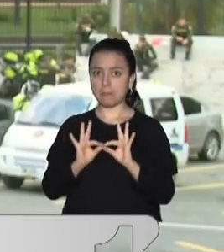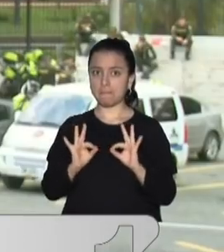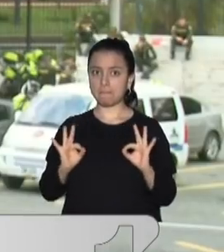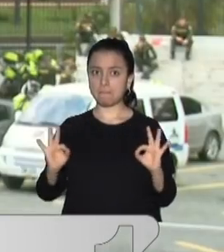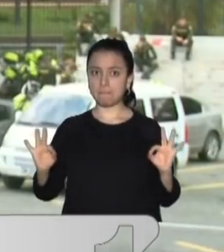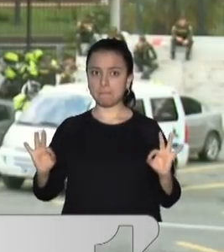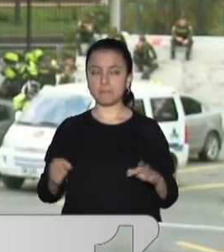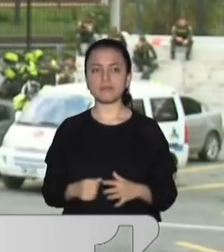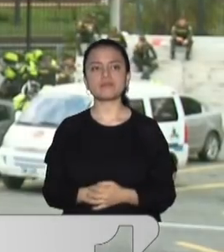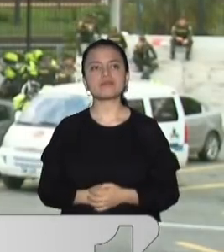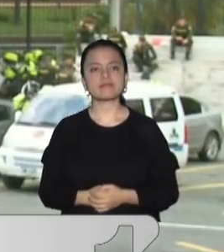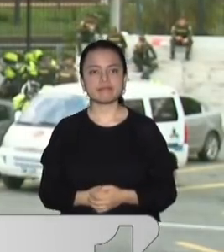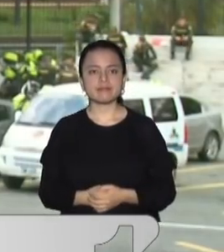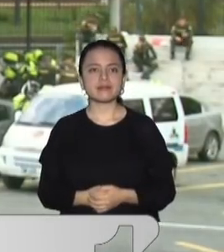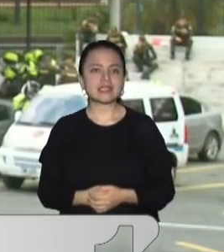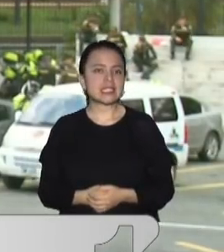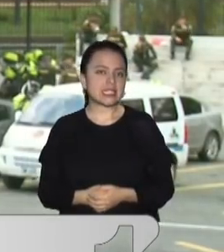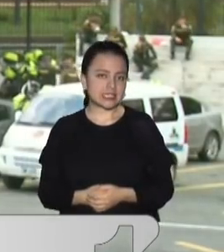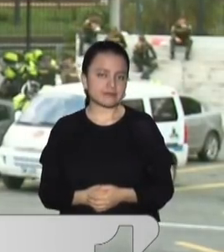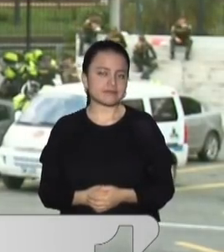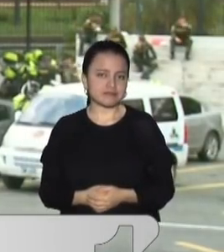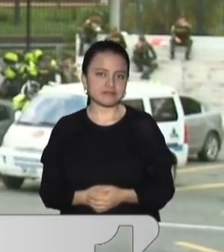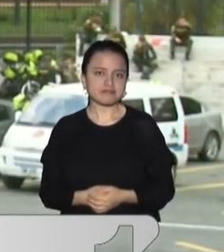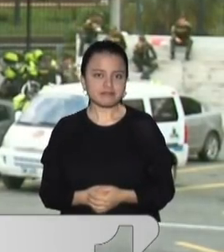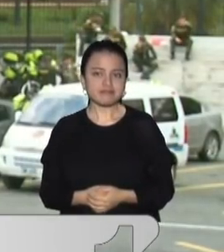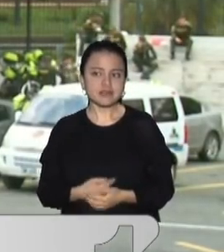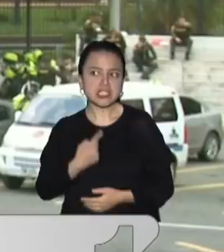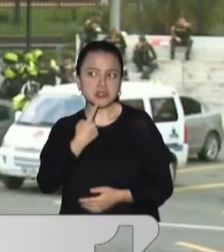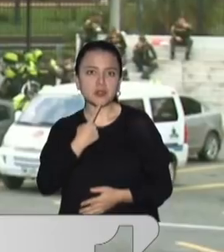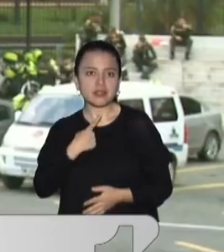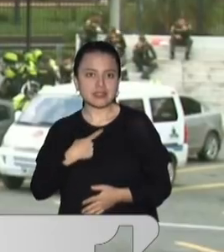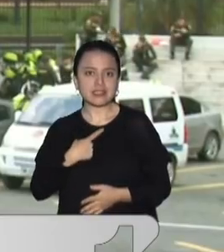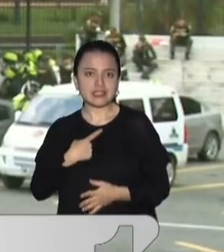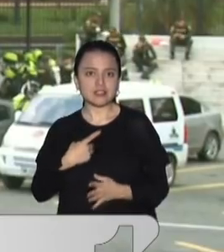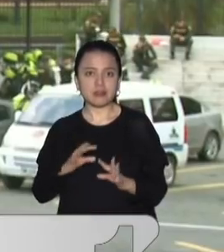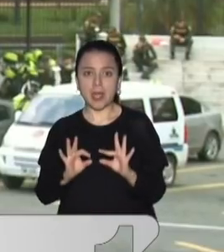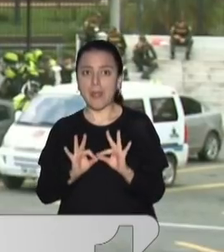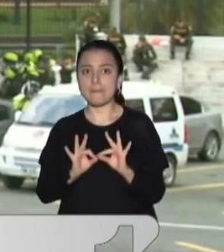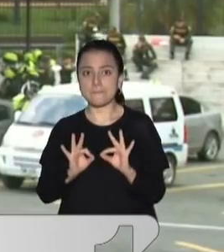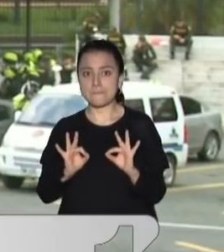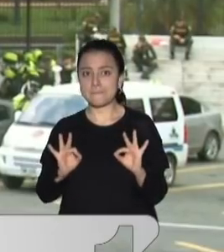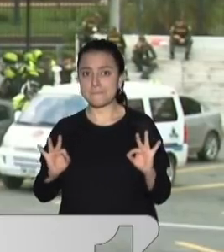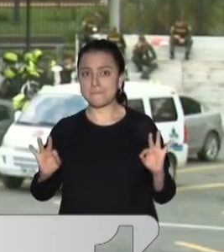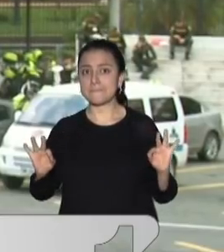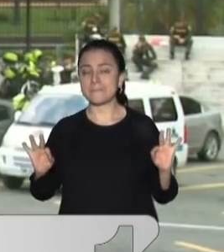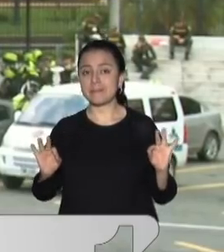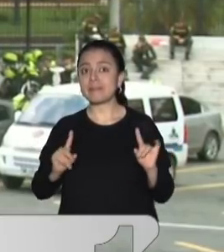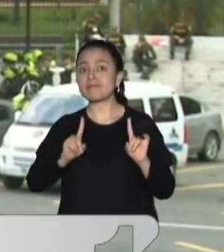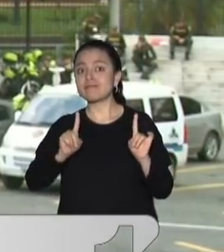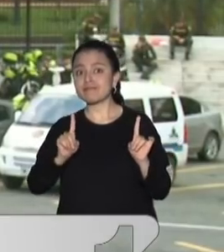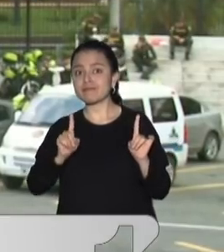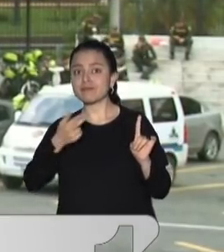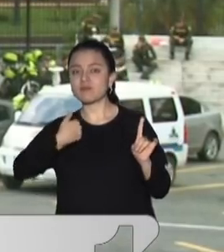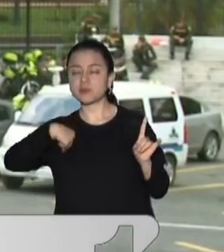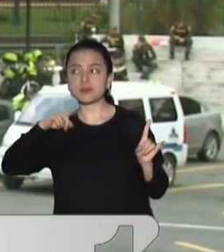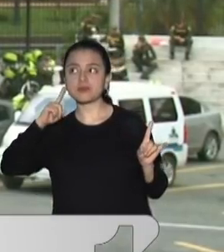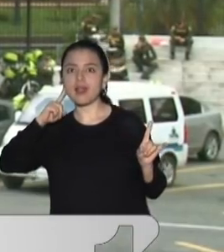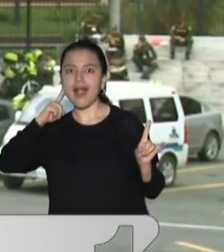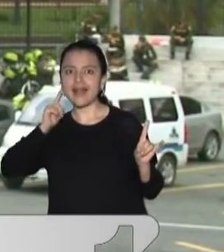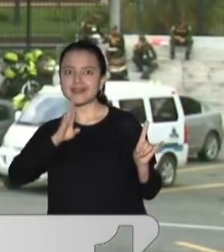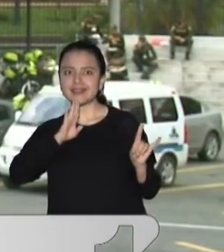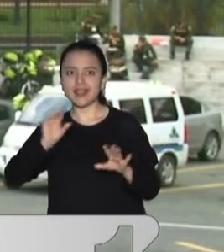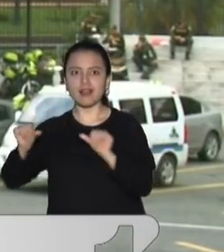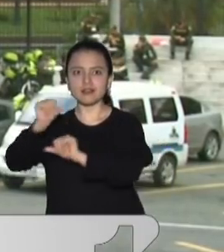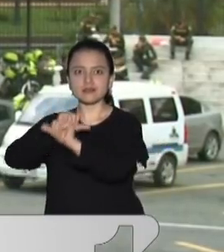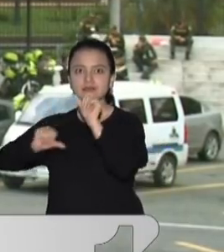Y tampoco se van a pronunciar, o así no lo han hecho saber a Noticentro 1 CMI. Sin embargo, ya se confirmó el nuevo comandante de